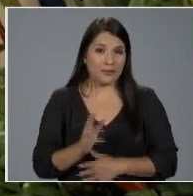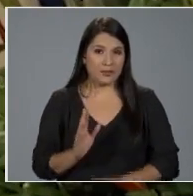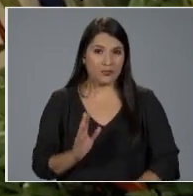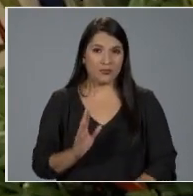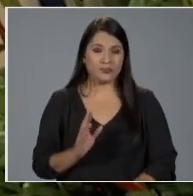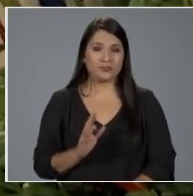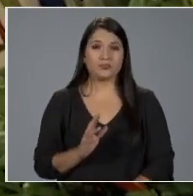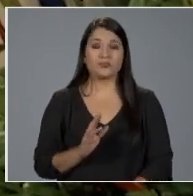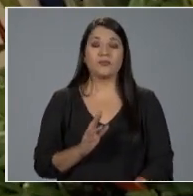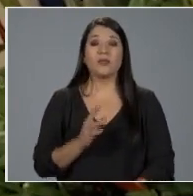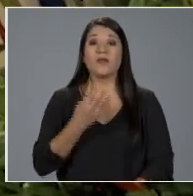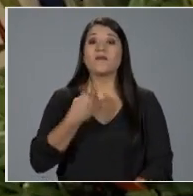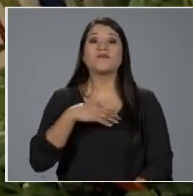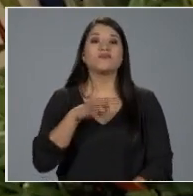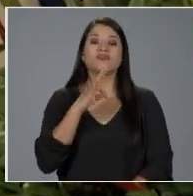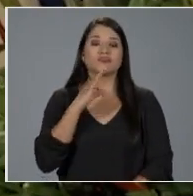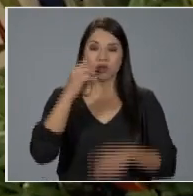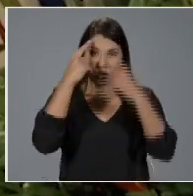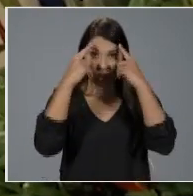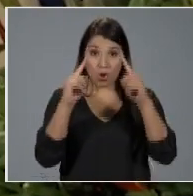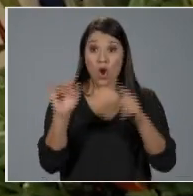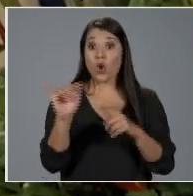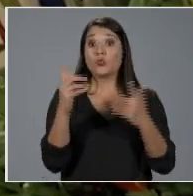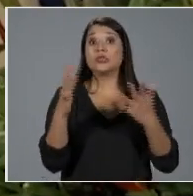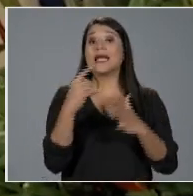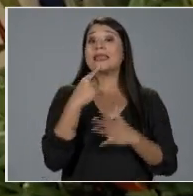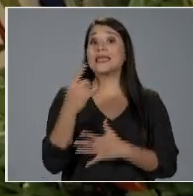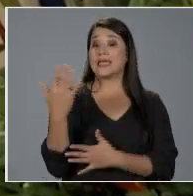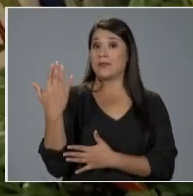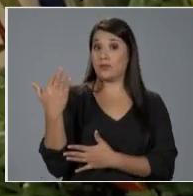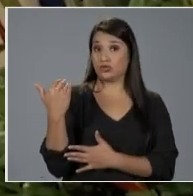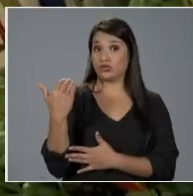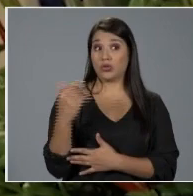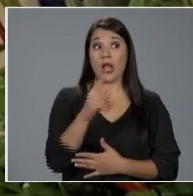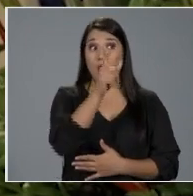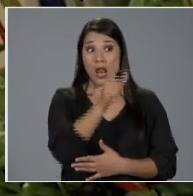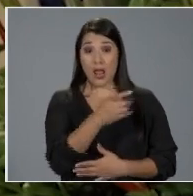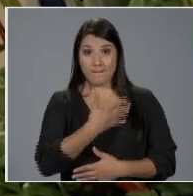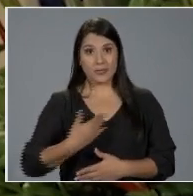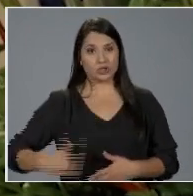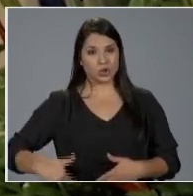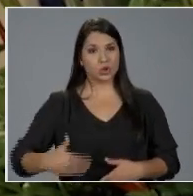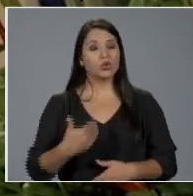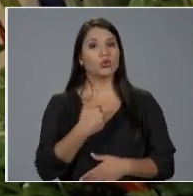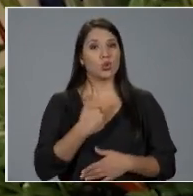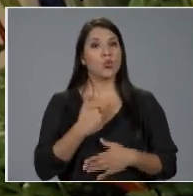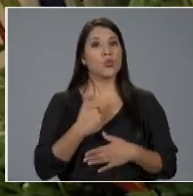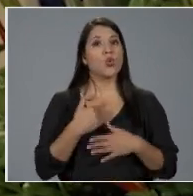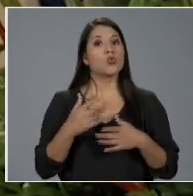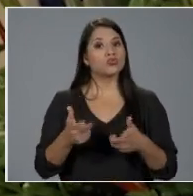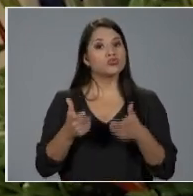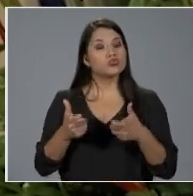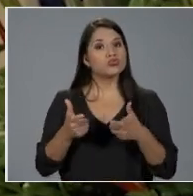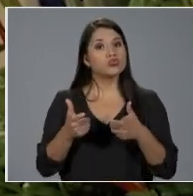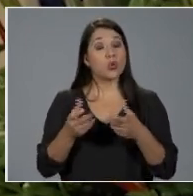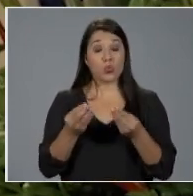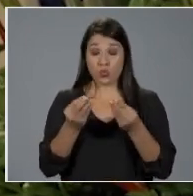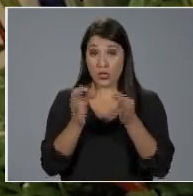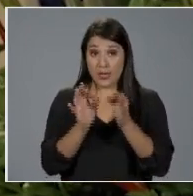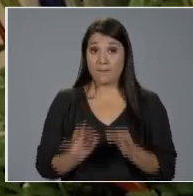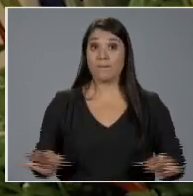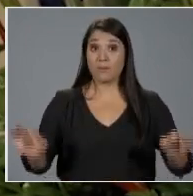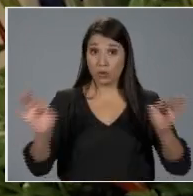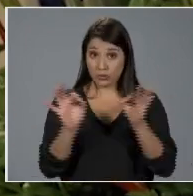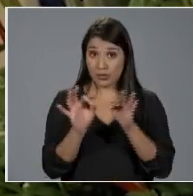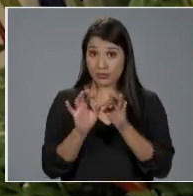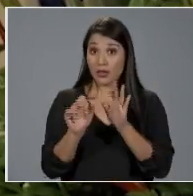un fracaso, pese a que, como lo dijimos hace un rato, bueno, él tuvo recursos importantes, la Asamblea le dio recursos